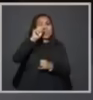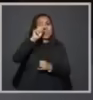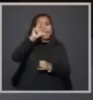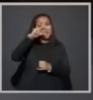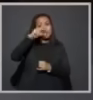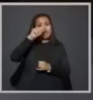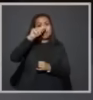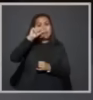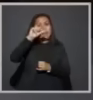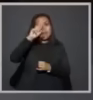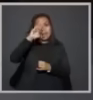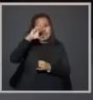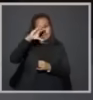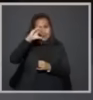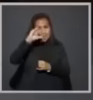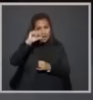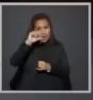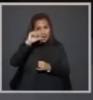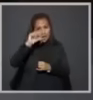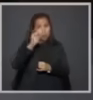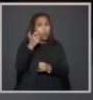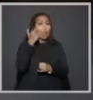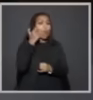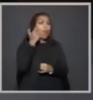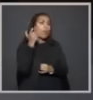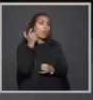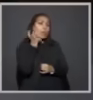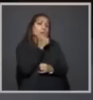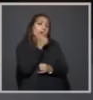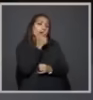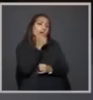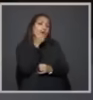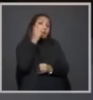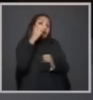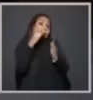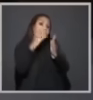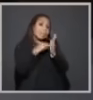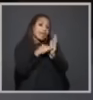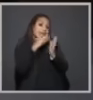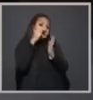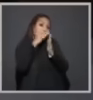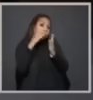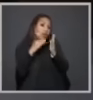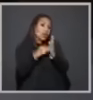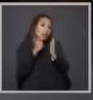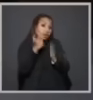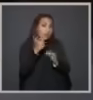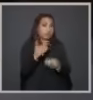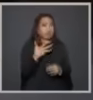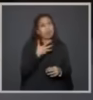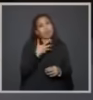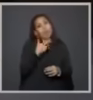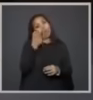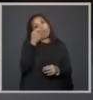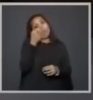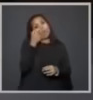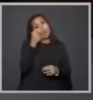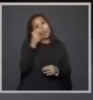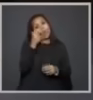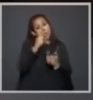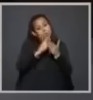pesos al año. Entonces, si tenemos pocos programas,